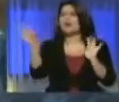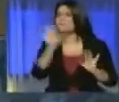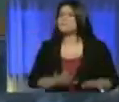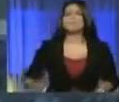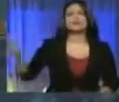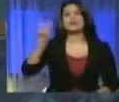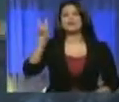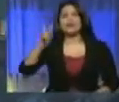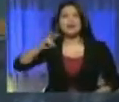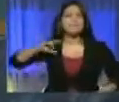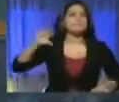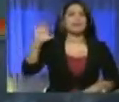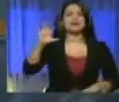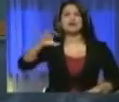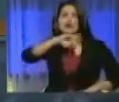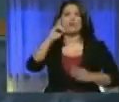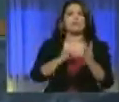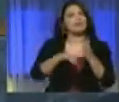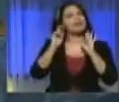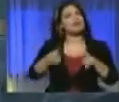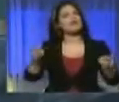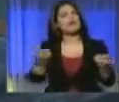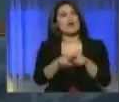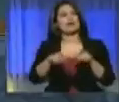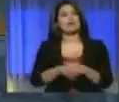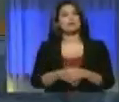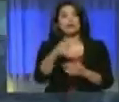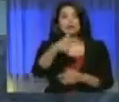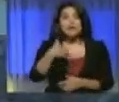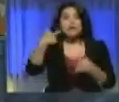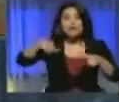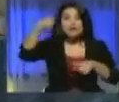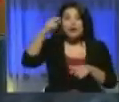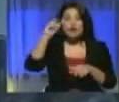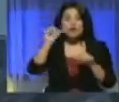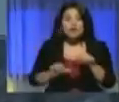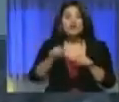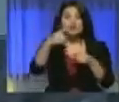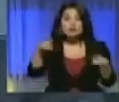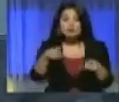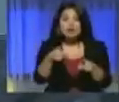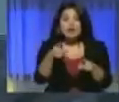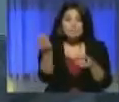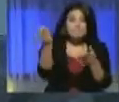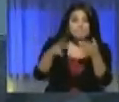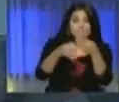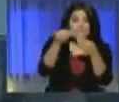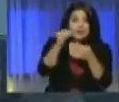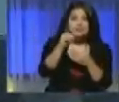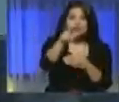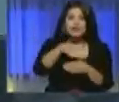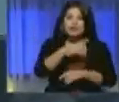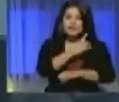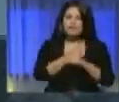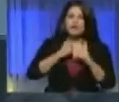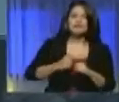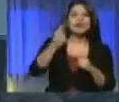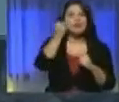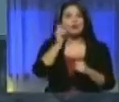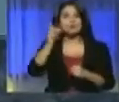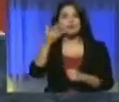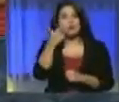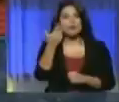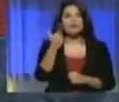¿verdad? ¿Ah? ¿Quieren ver un video bien bonito, me dicen? Con musiquita, con alegría, con fuerza de nuestra Yulimar.